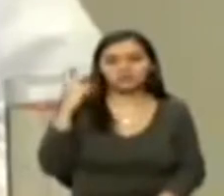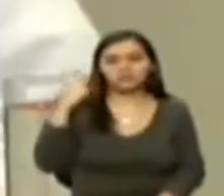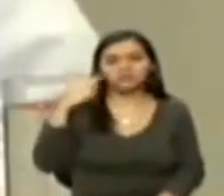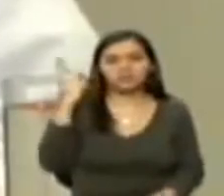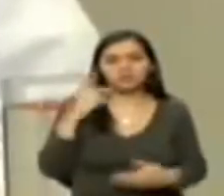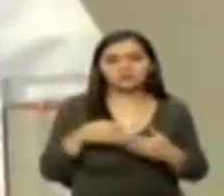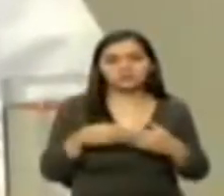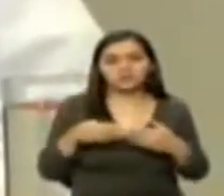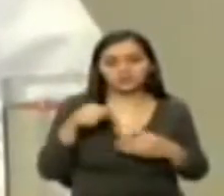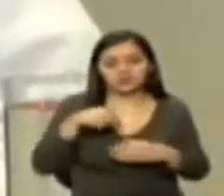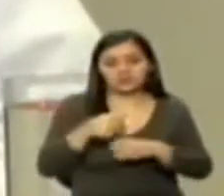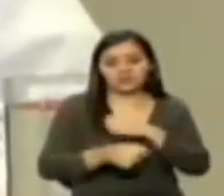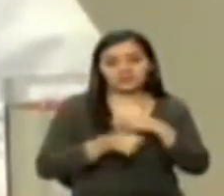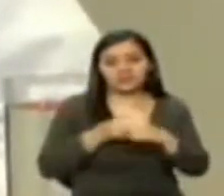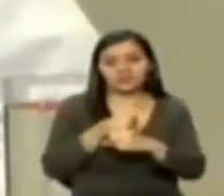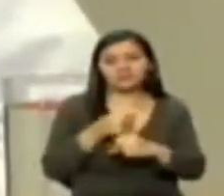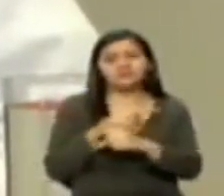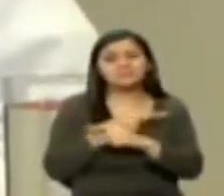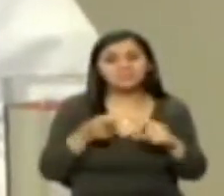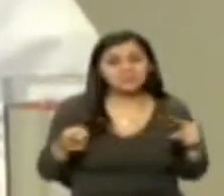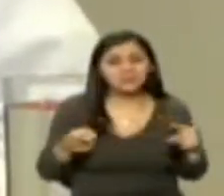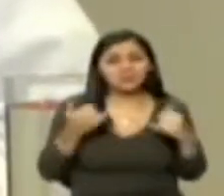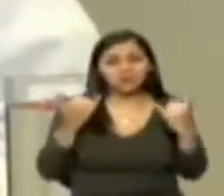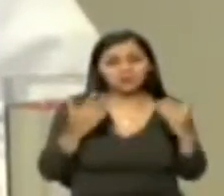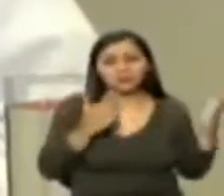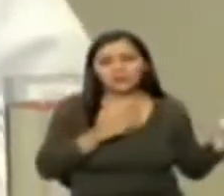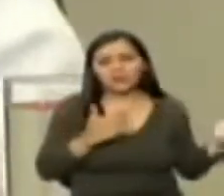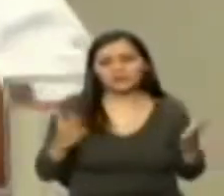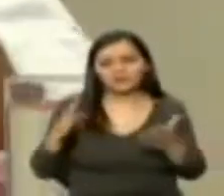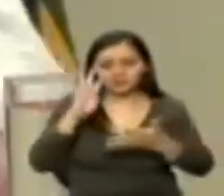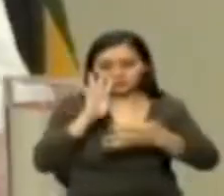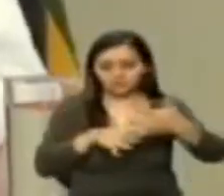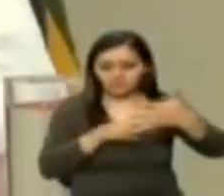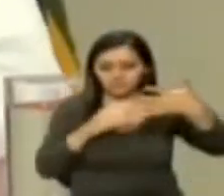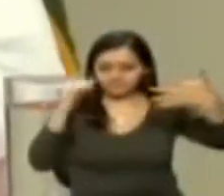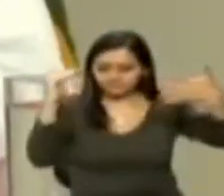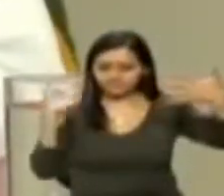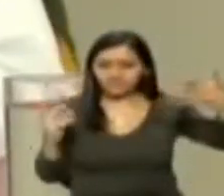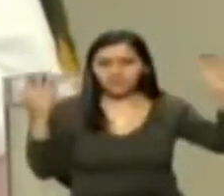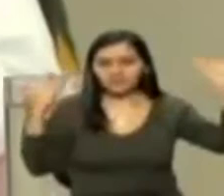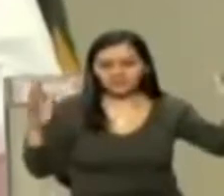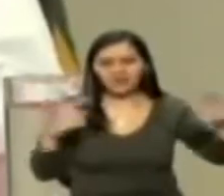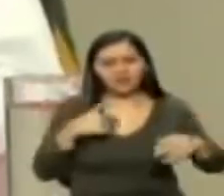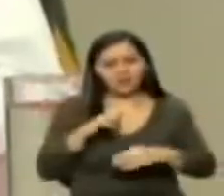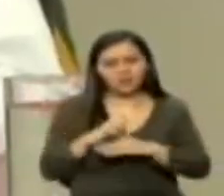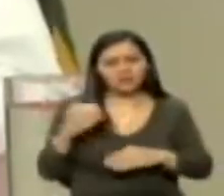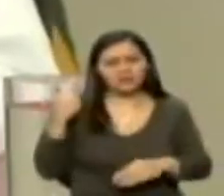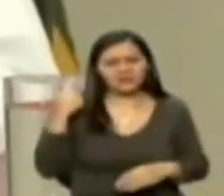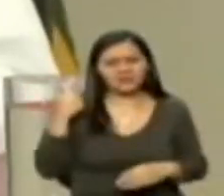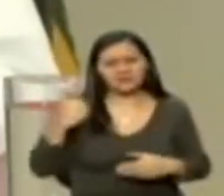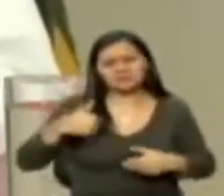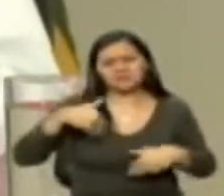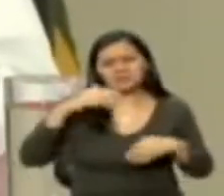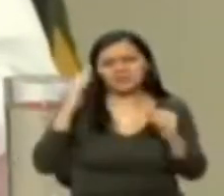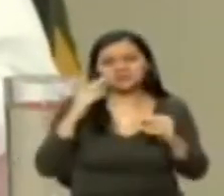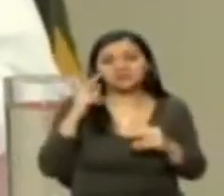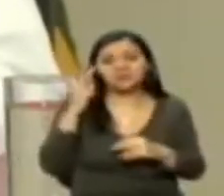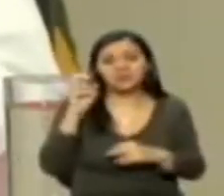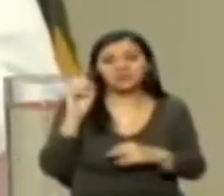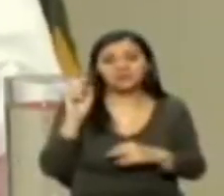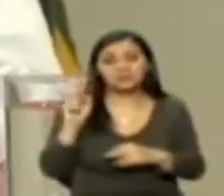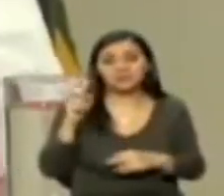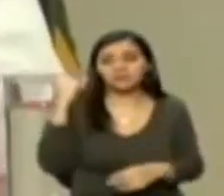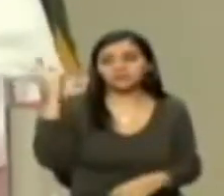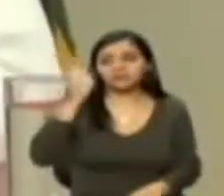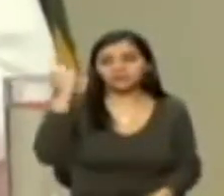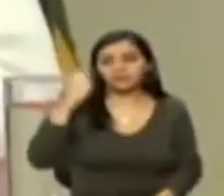dólares este año. Entonces, todo eso está planificado, ¿no? Y Ecuador tiene un potencial eléctrico de unos 20.000 megavatios. Con